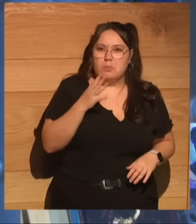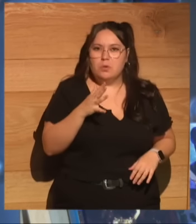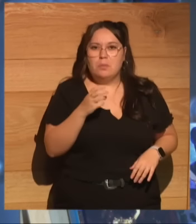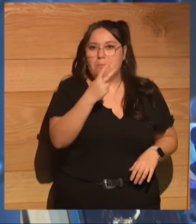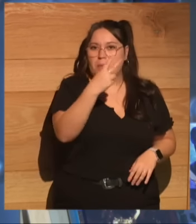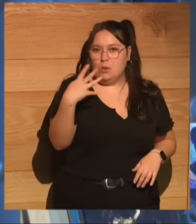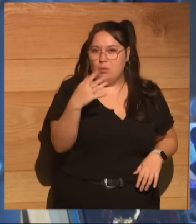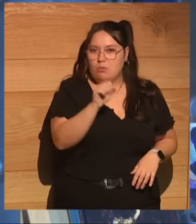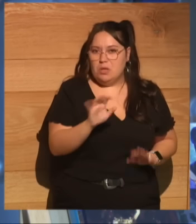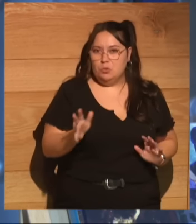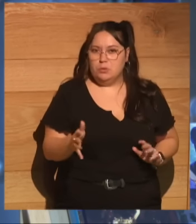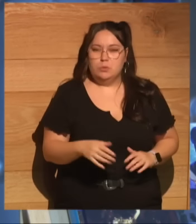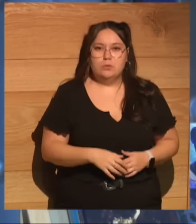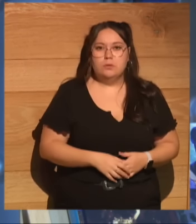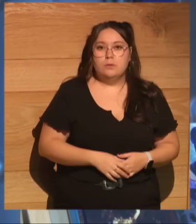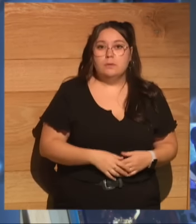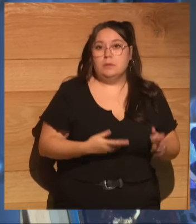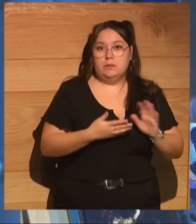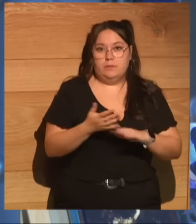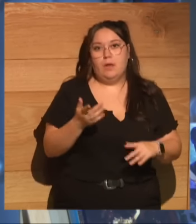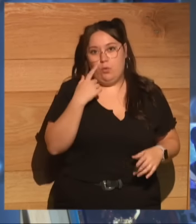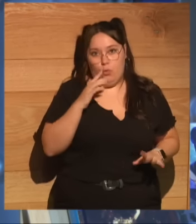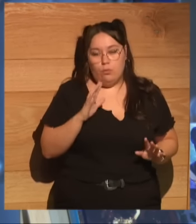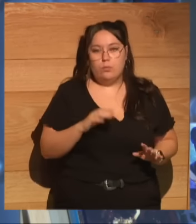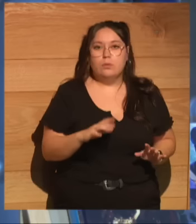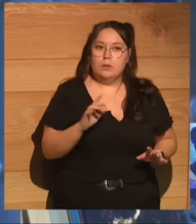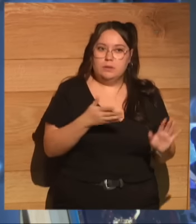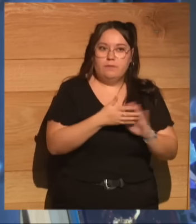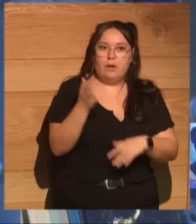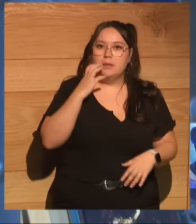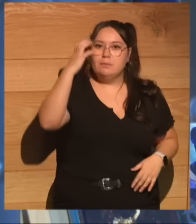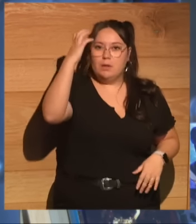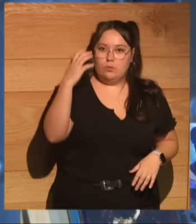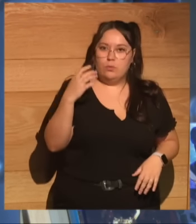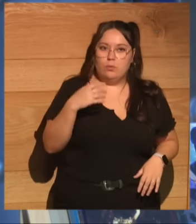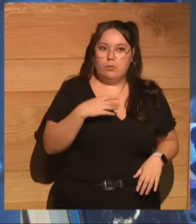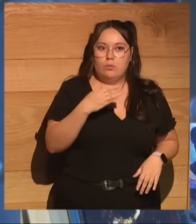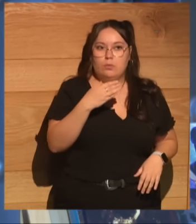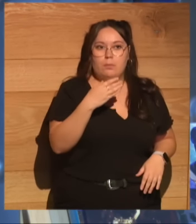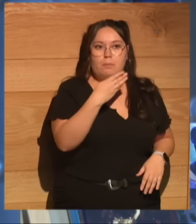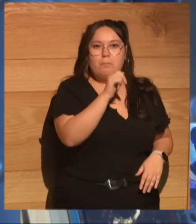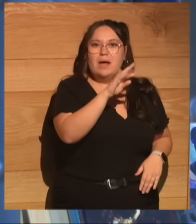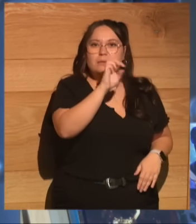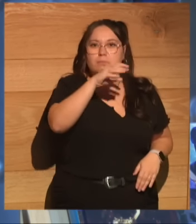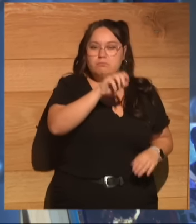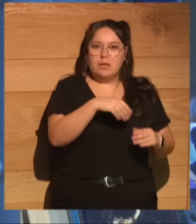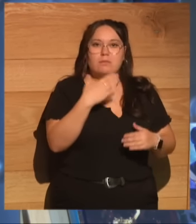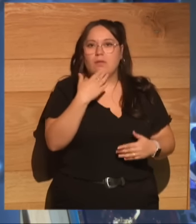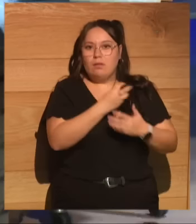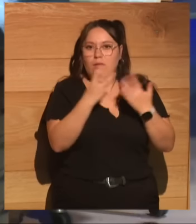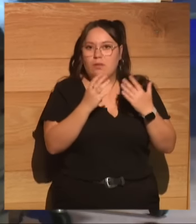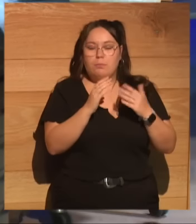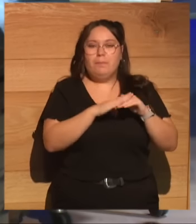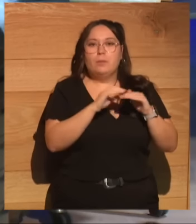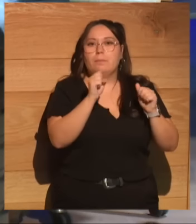tener 24 años. O sea que, ojo con eso. Quiero decir que Tim Burton probablemente hizo Batman con 28 o con 29. Empieza